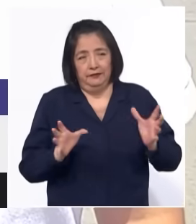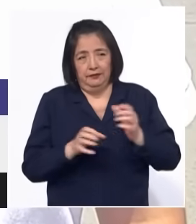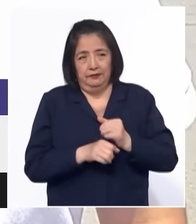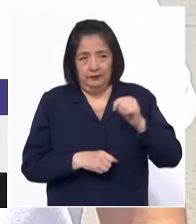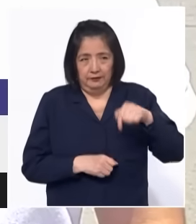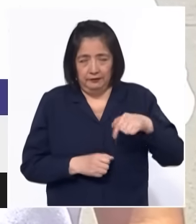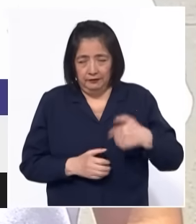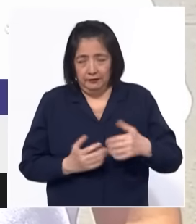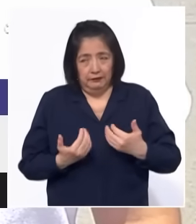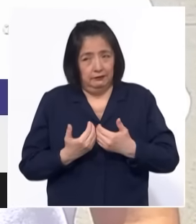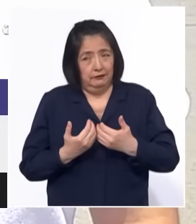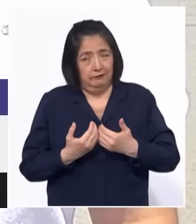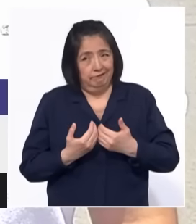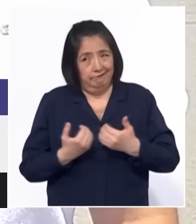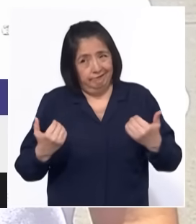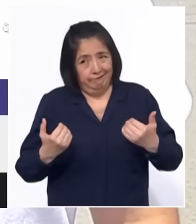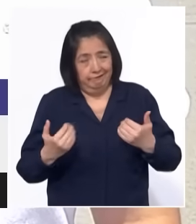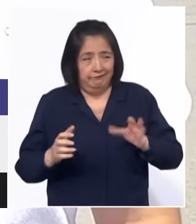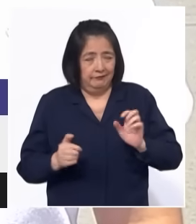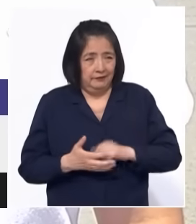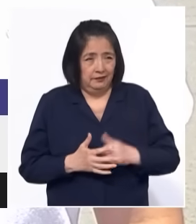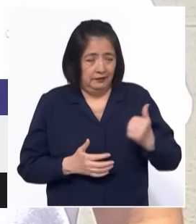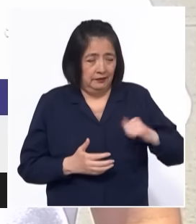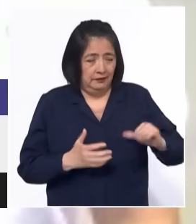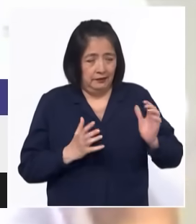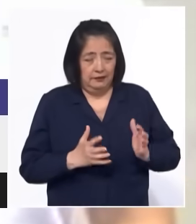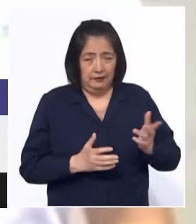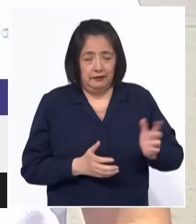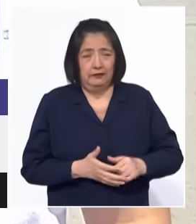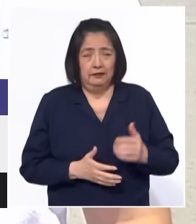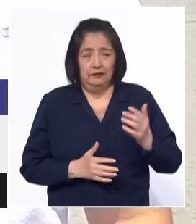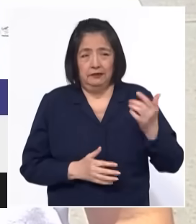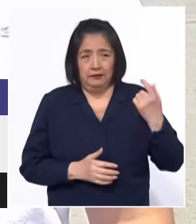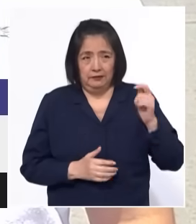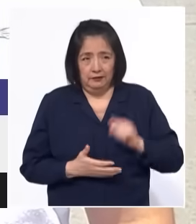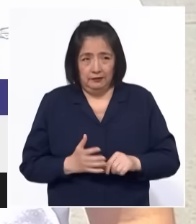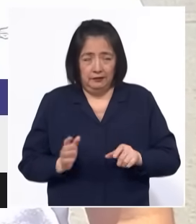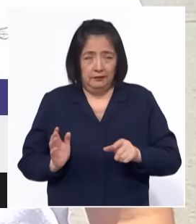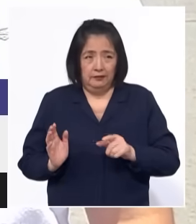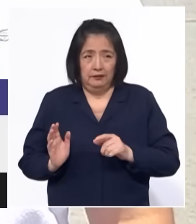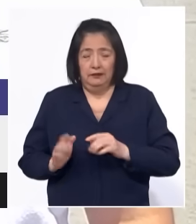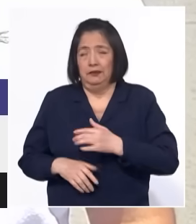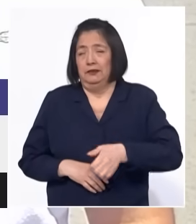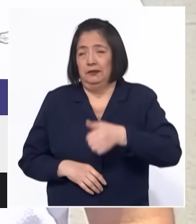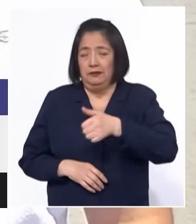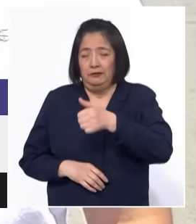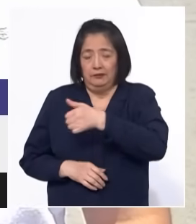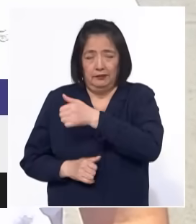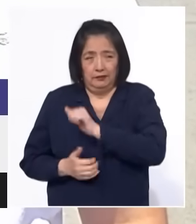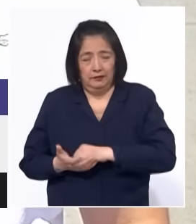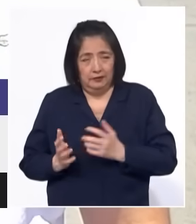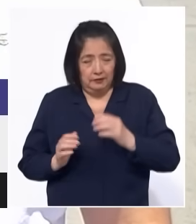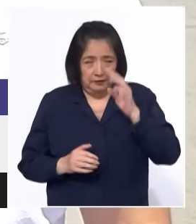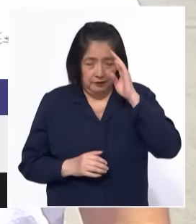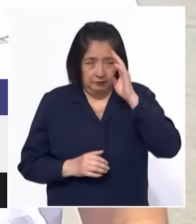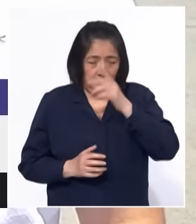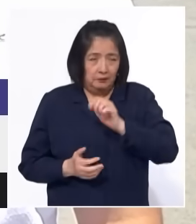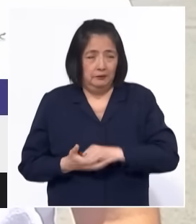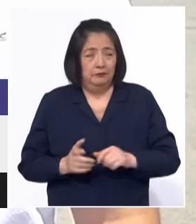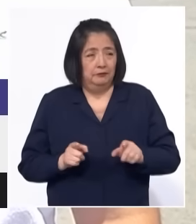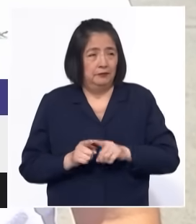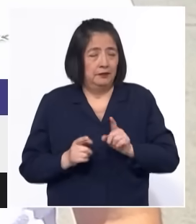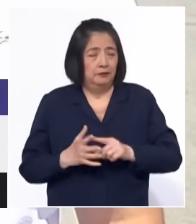aquí hay un divorcio entre el alcalde de la ciudad de Trujillo y las principales autoridades de la policía y